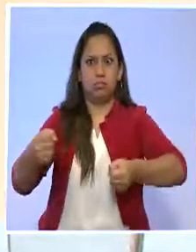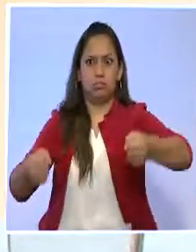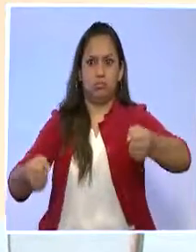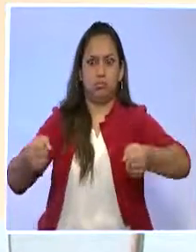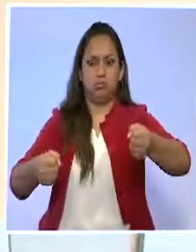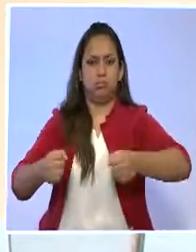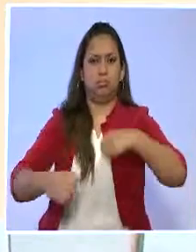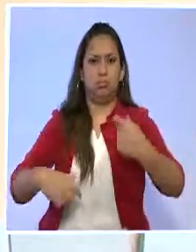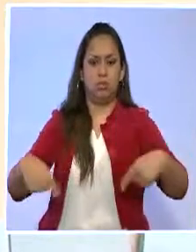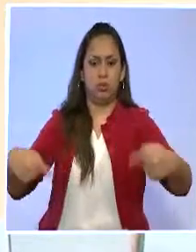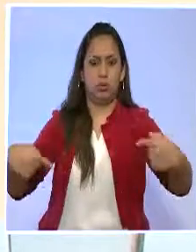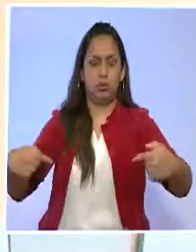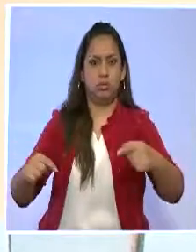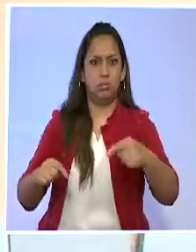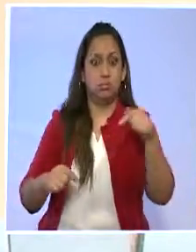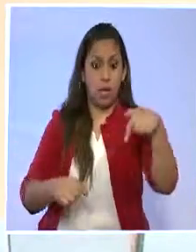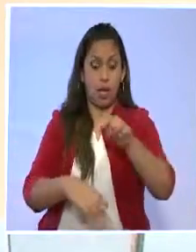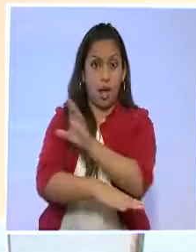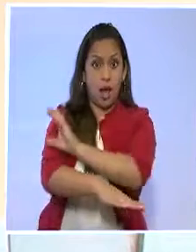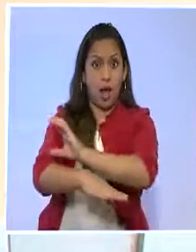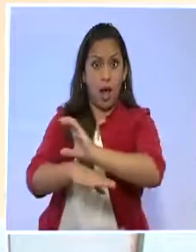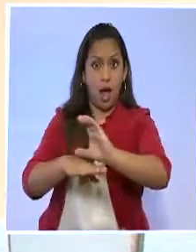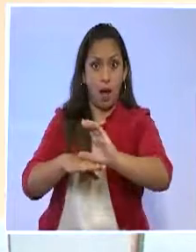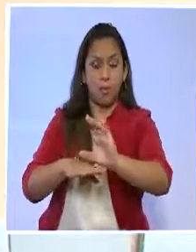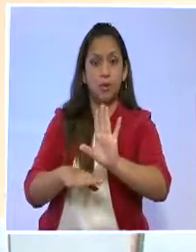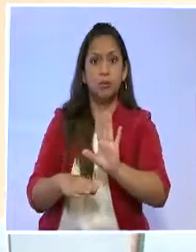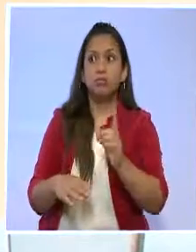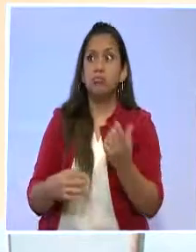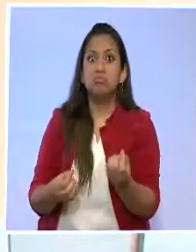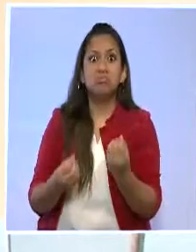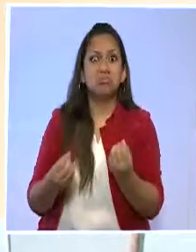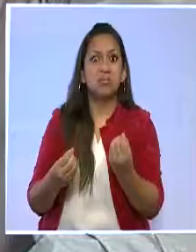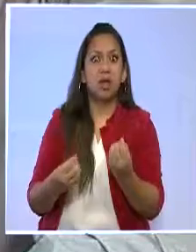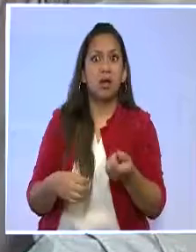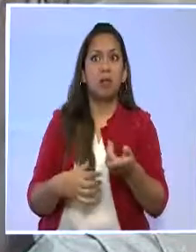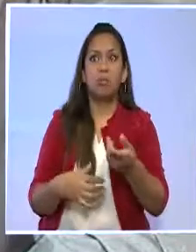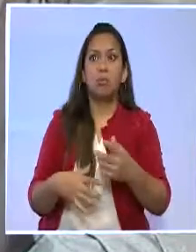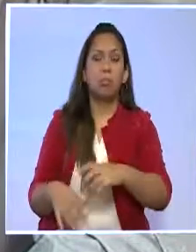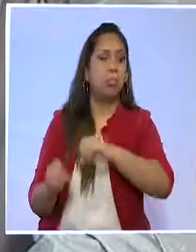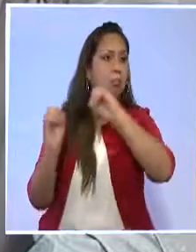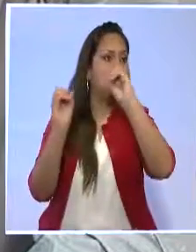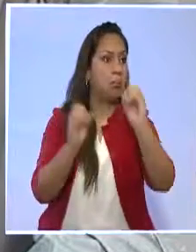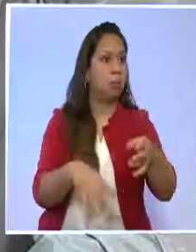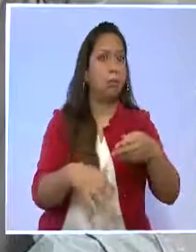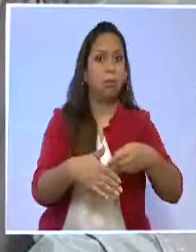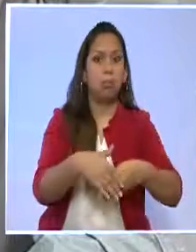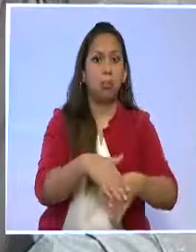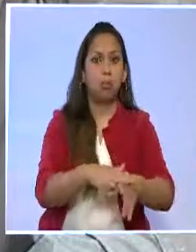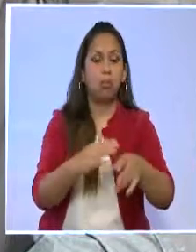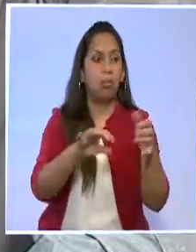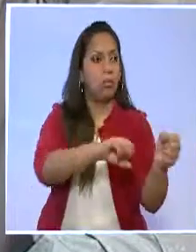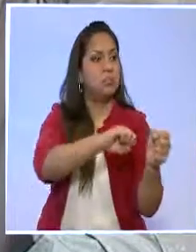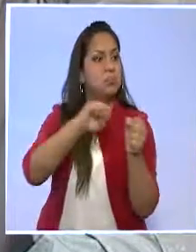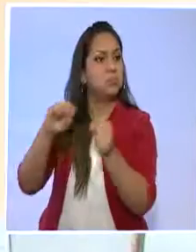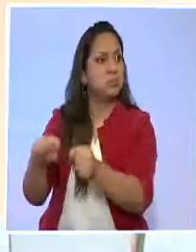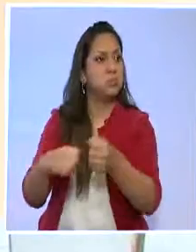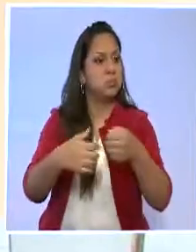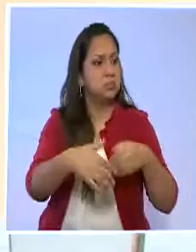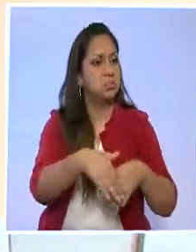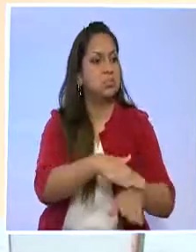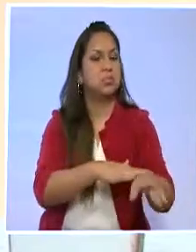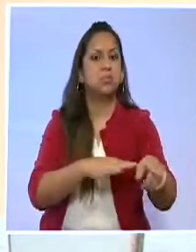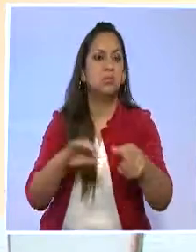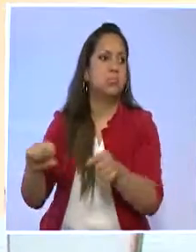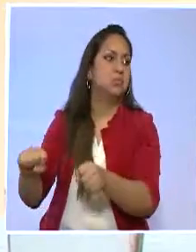su proceso contractual pero la cosa es que fueron a parar en una bodega porque ninguno de ellos tenemos ni en el país ni en países cercanos en la